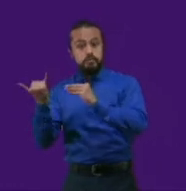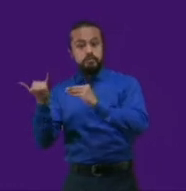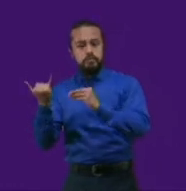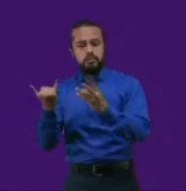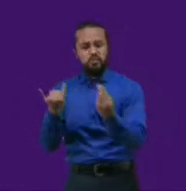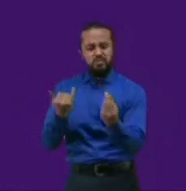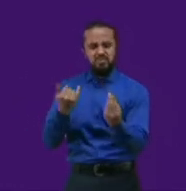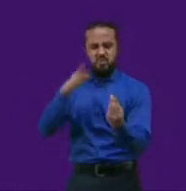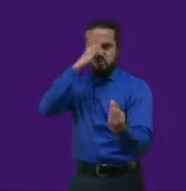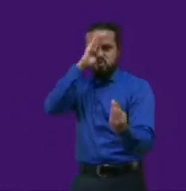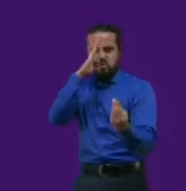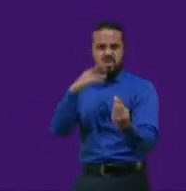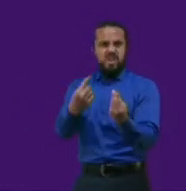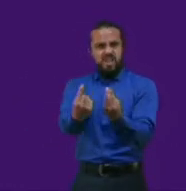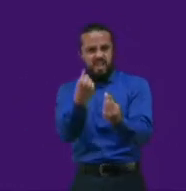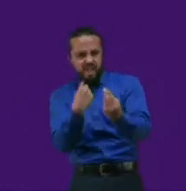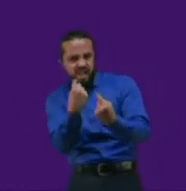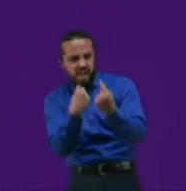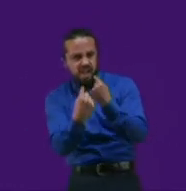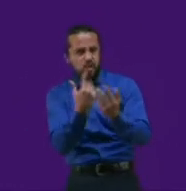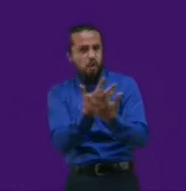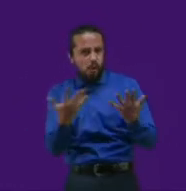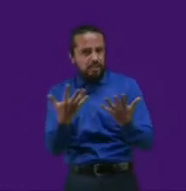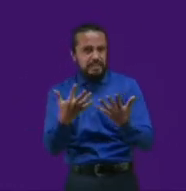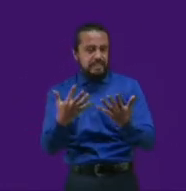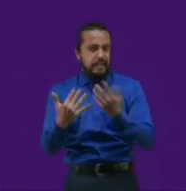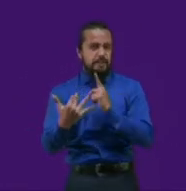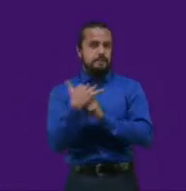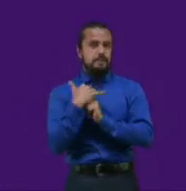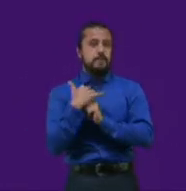primeros años fueron difíciles, pero para nosotros ha habido